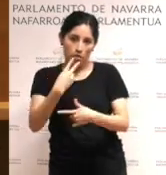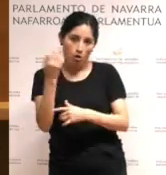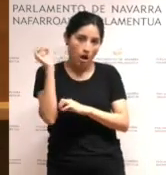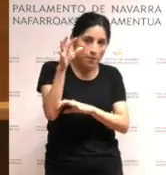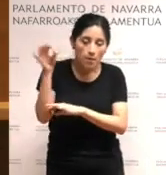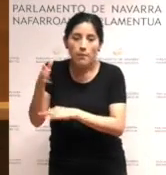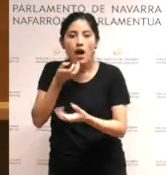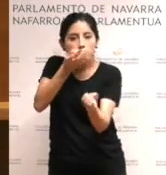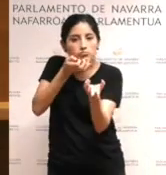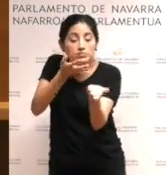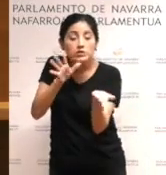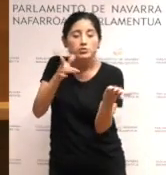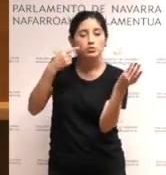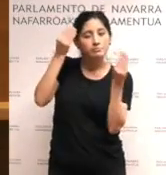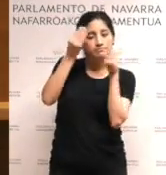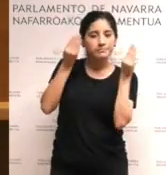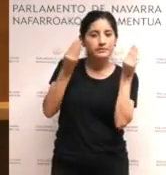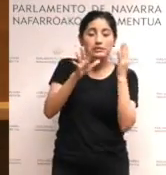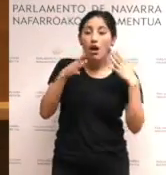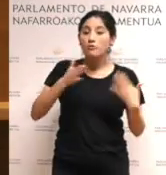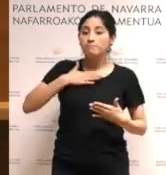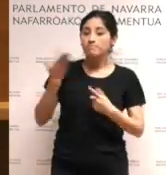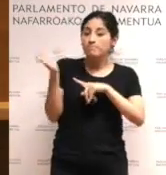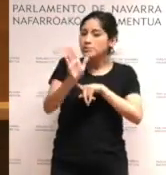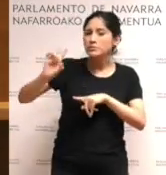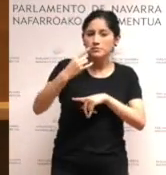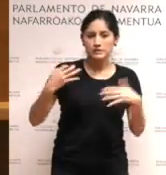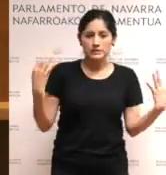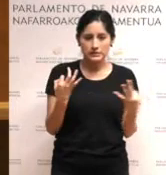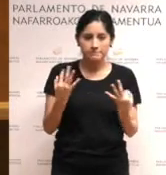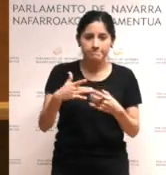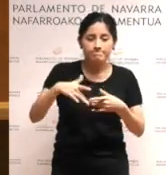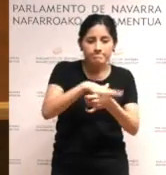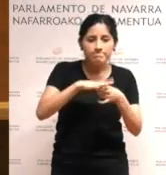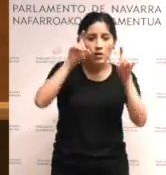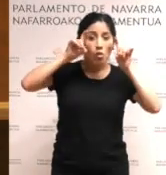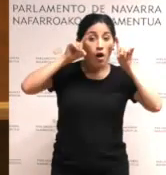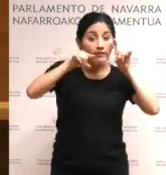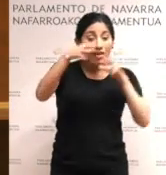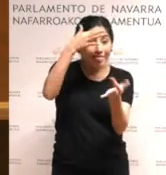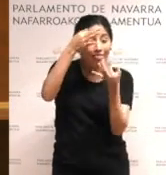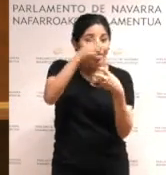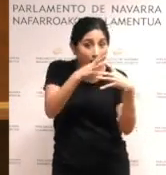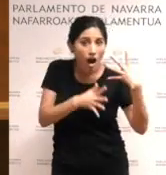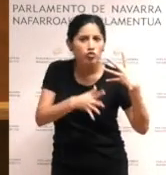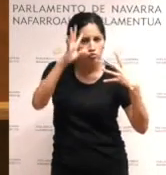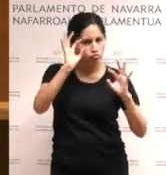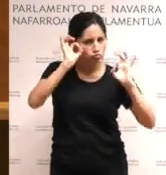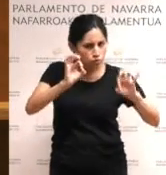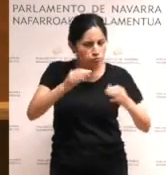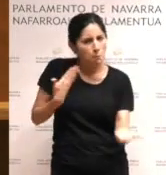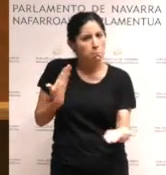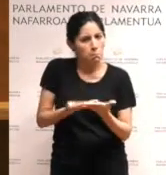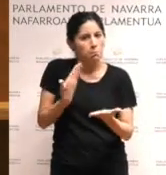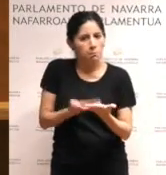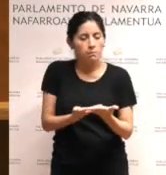ello, nuestra primera moción insiste en poner a disposición de la comunidad educativa unos datos empíricos y contrastados, que deben